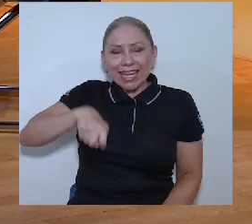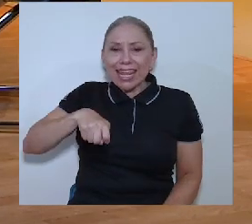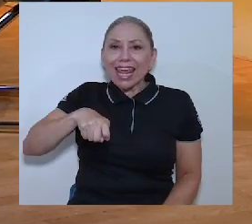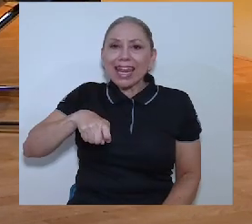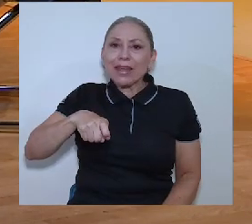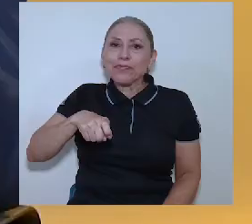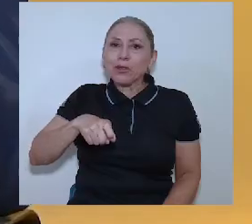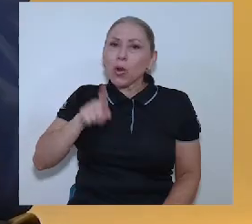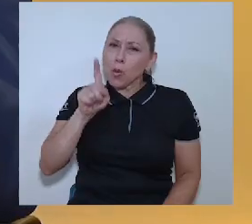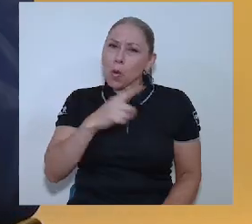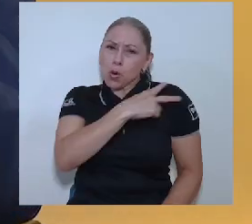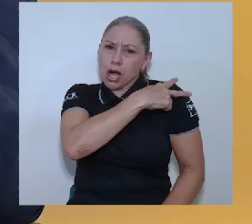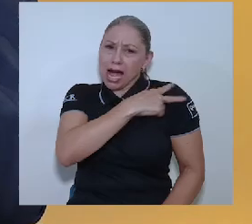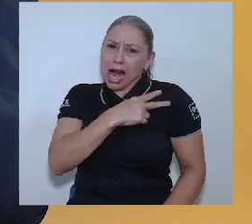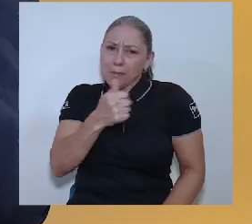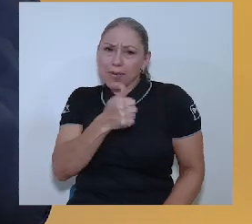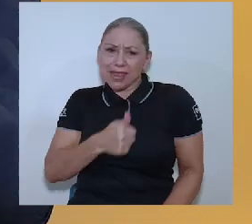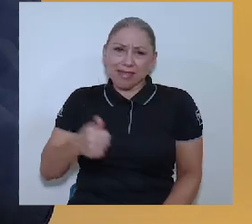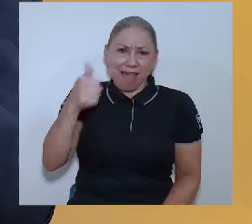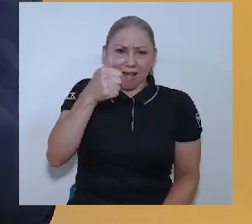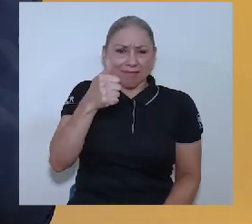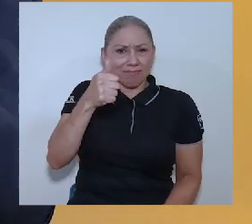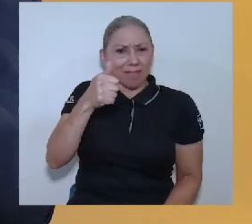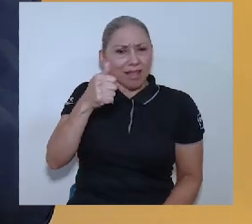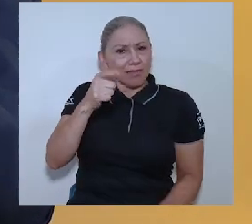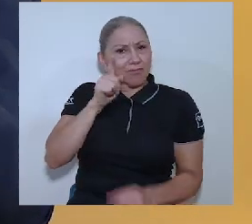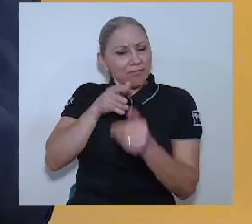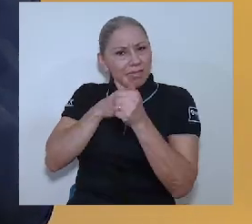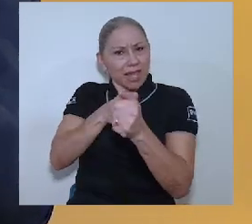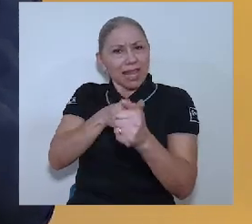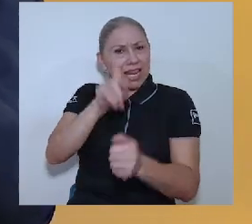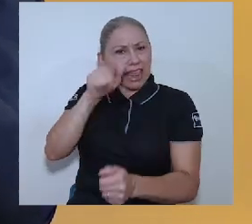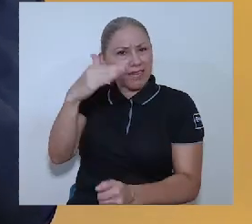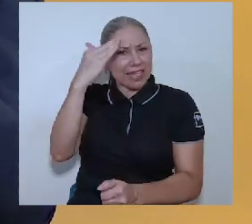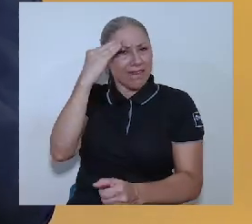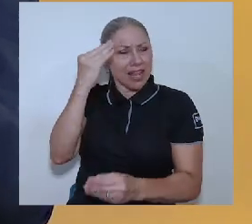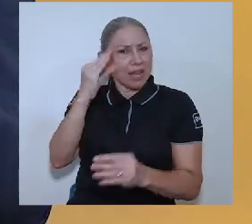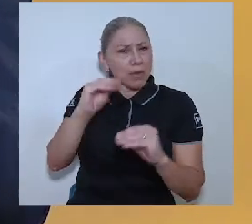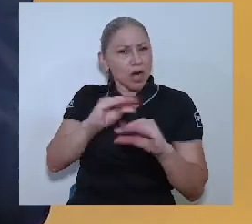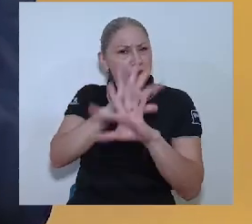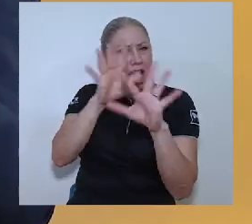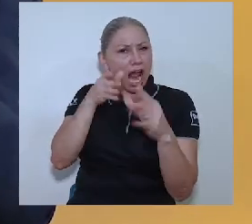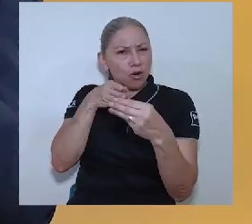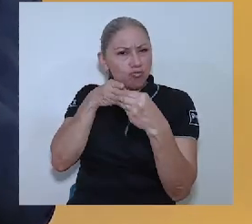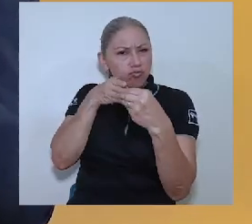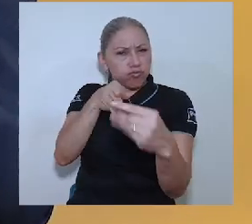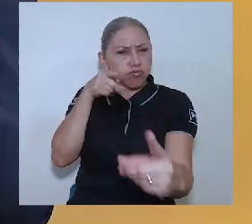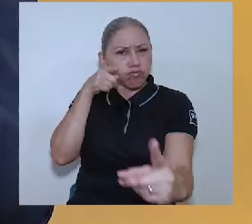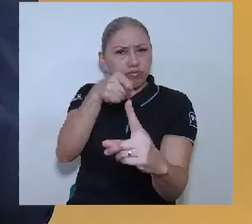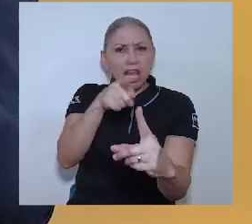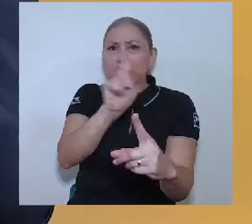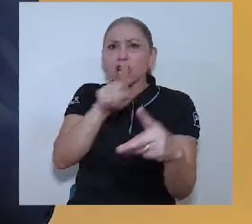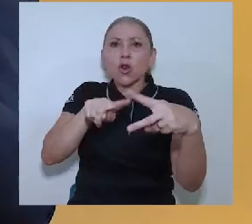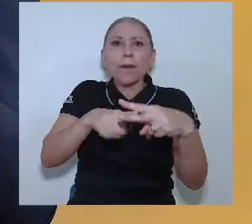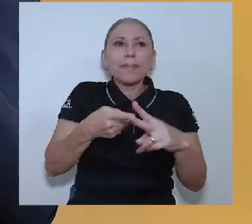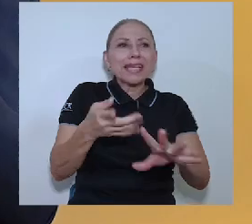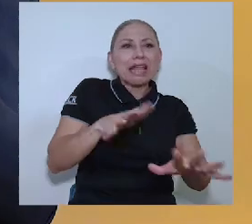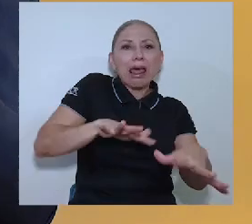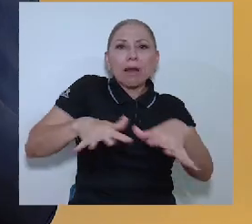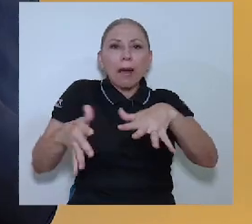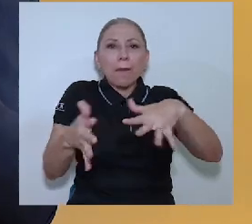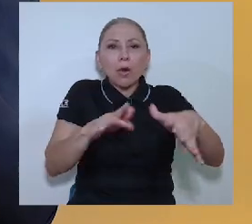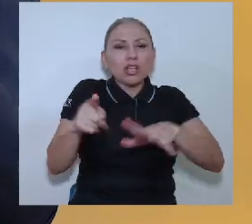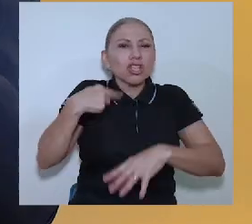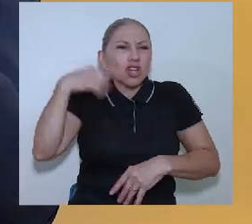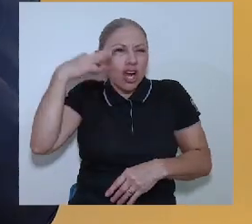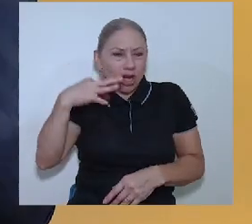un capitán que tenga muy claro el rumbo y que no empiece a dar bamboleos, y yo me temo que Trump va a andar por